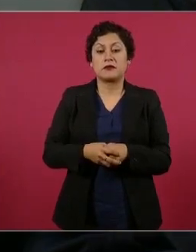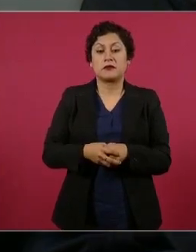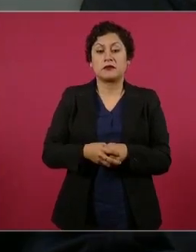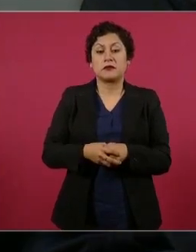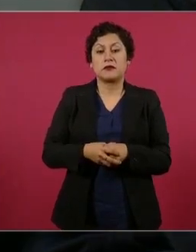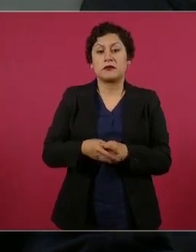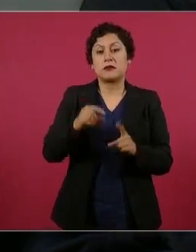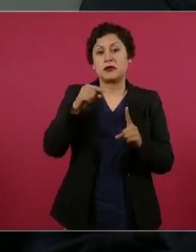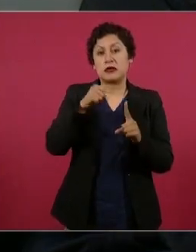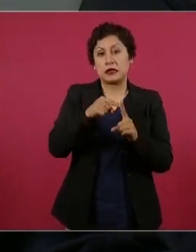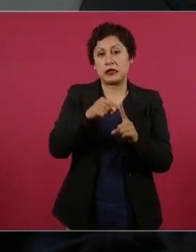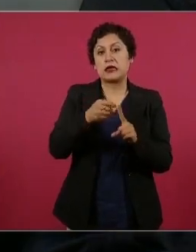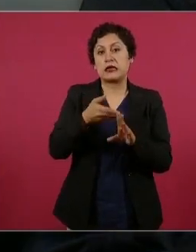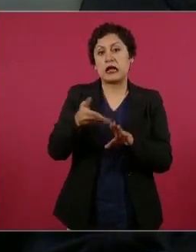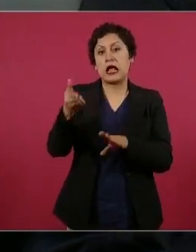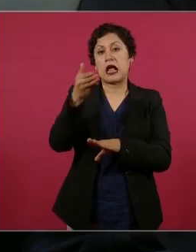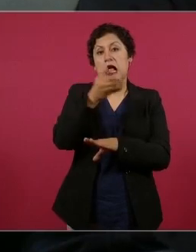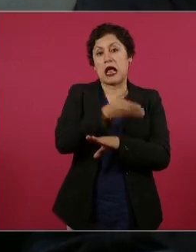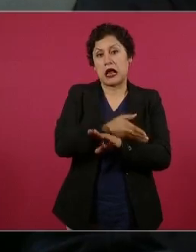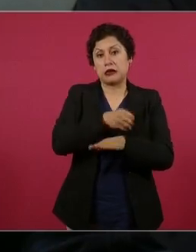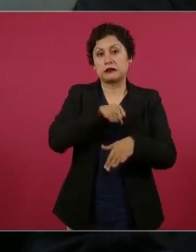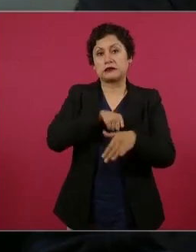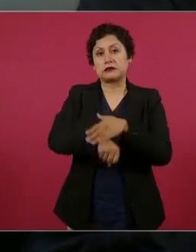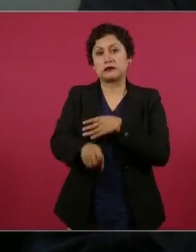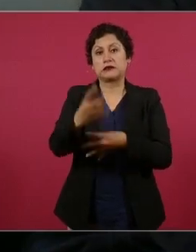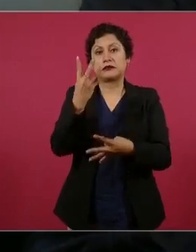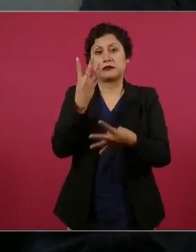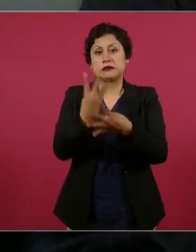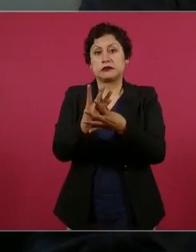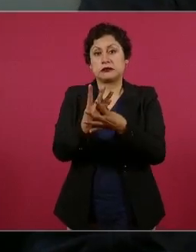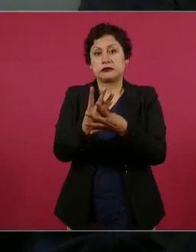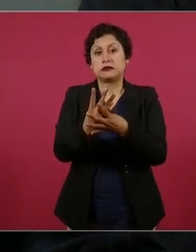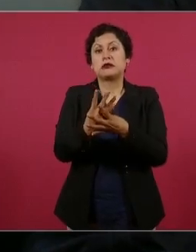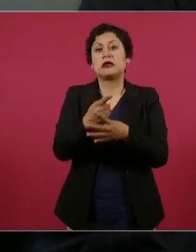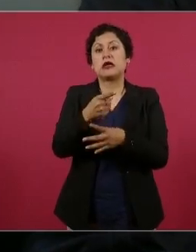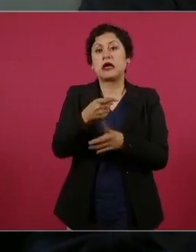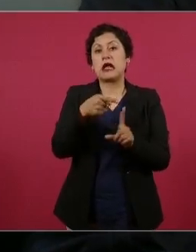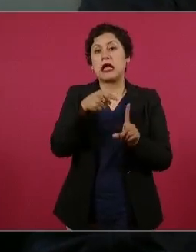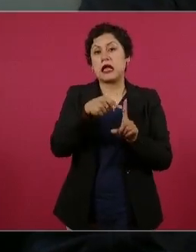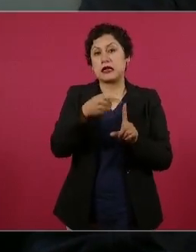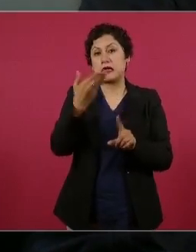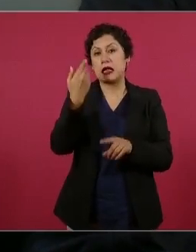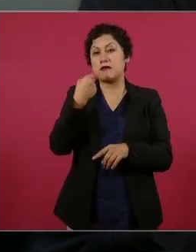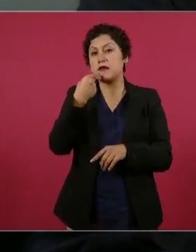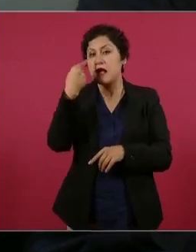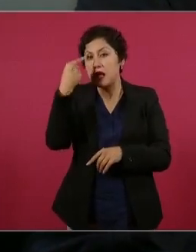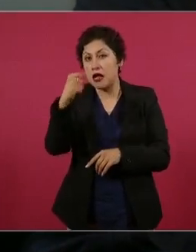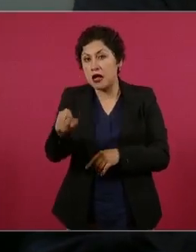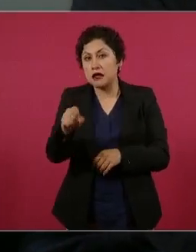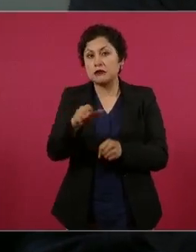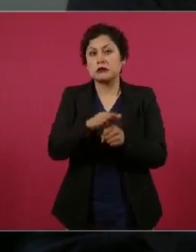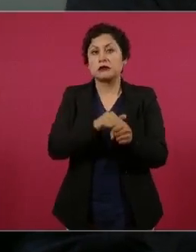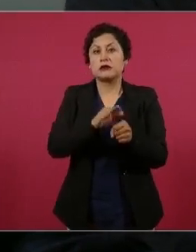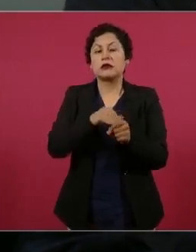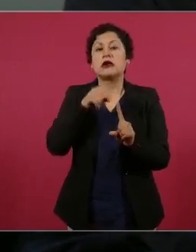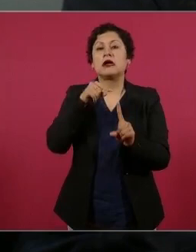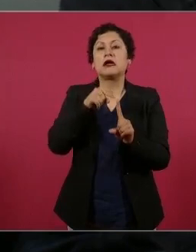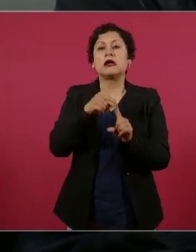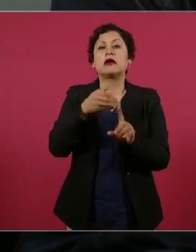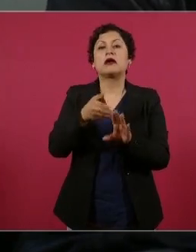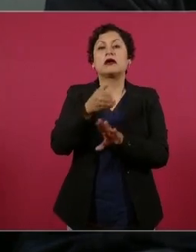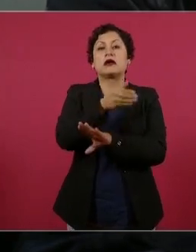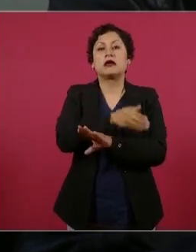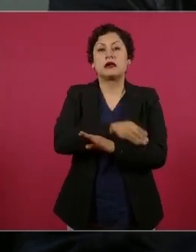estuvo encarcelado, él fue acusado de acoso sexual, él era vocero de la Comisión Nacional